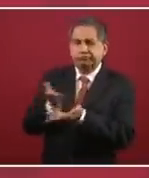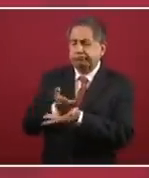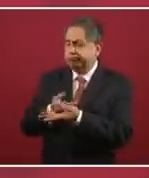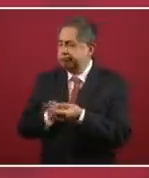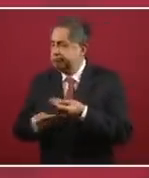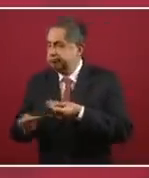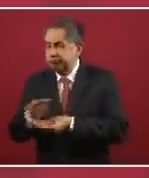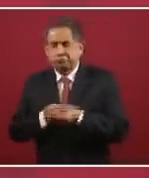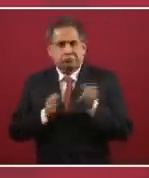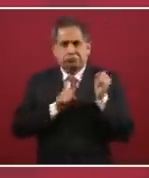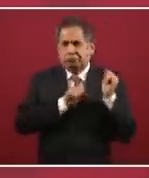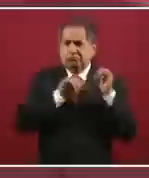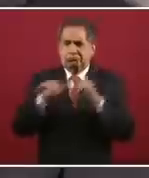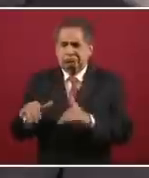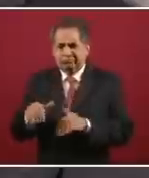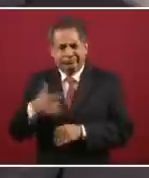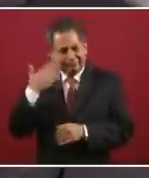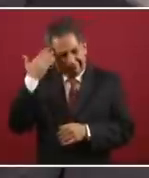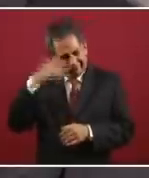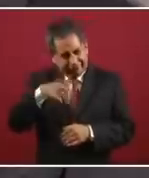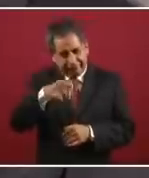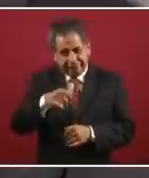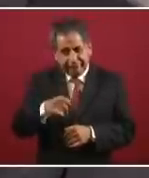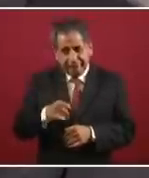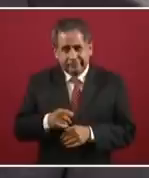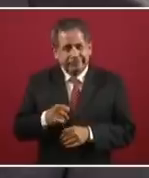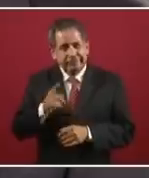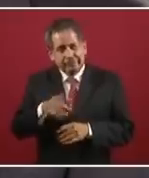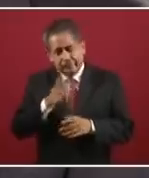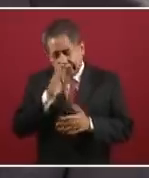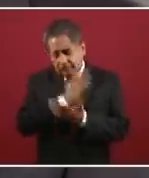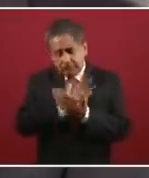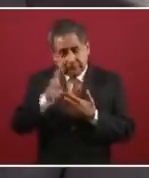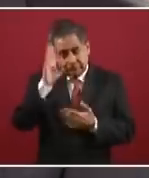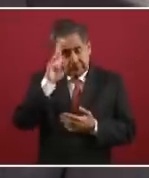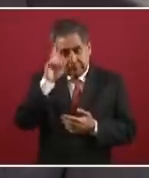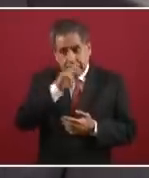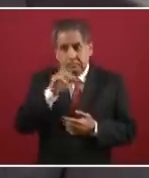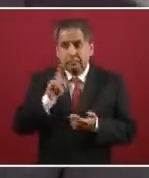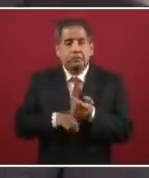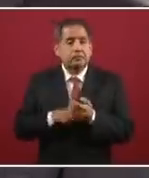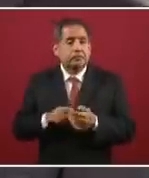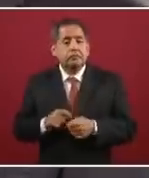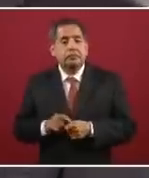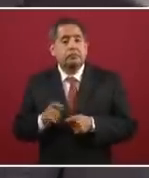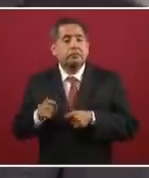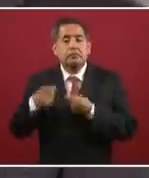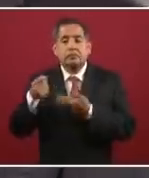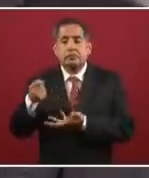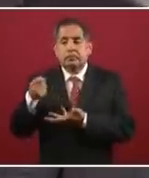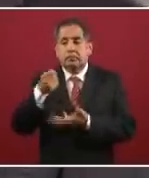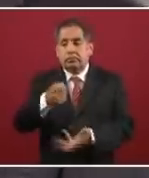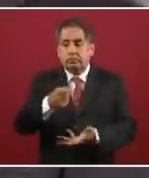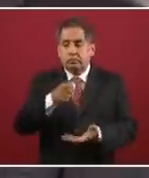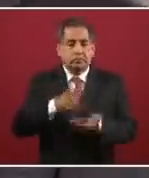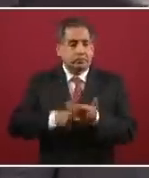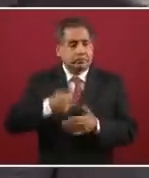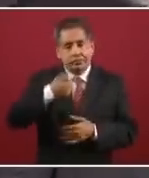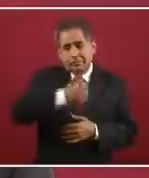Iban, ¿saben que llegaron al extremo de asignarle presupuesto a cada